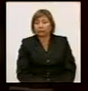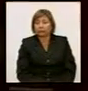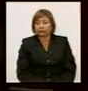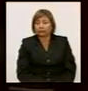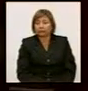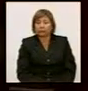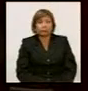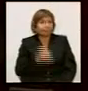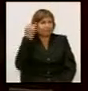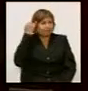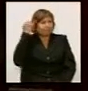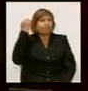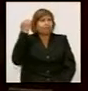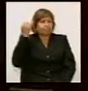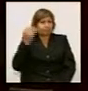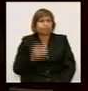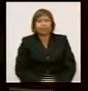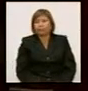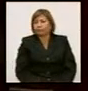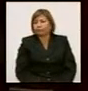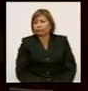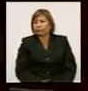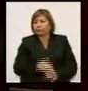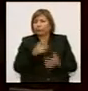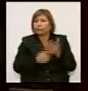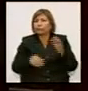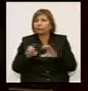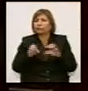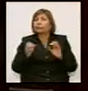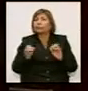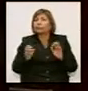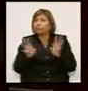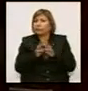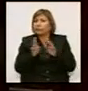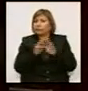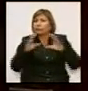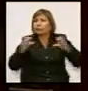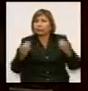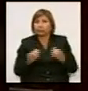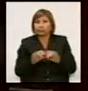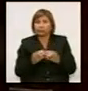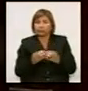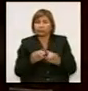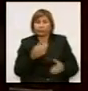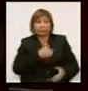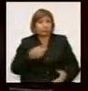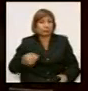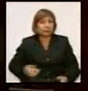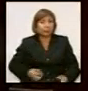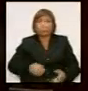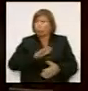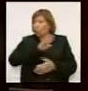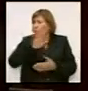¿No te imaginas que va a ser una asamblea con una presidencia